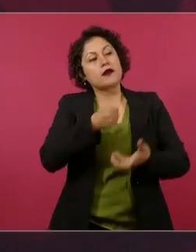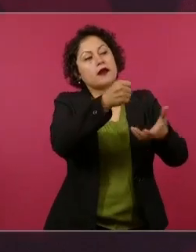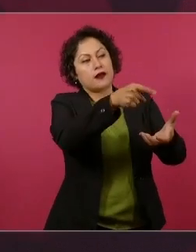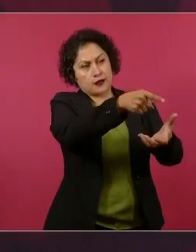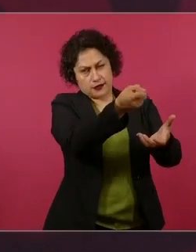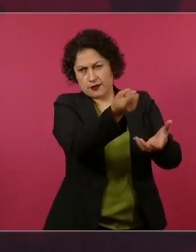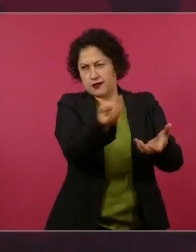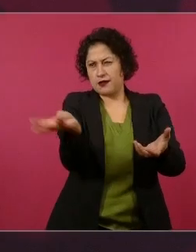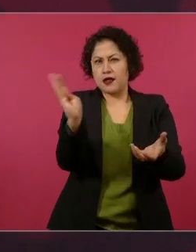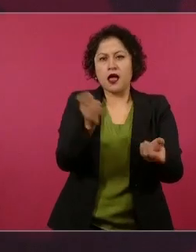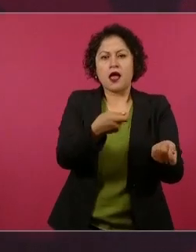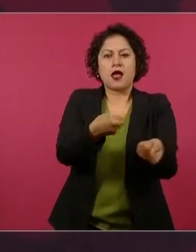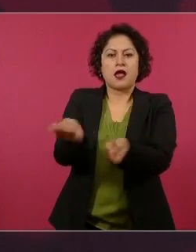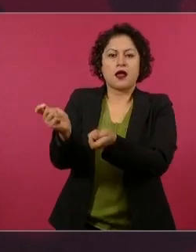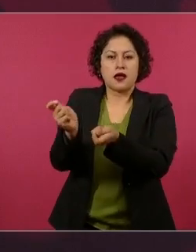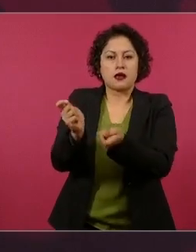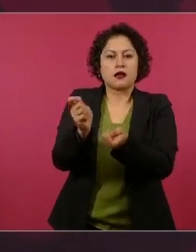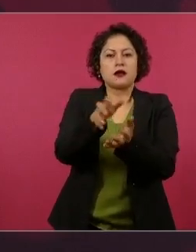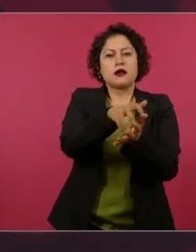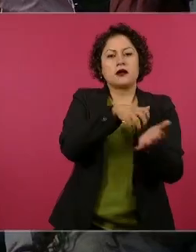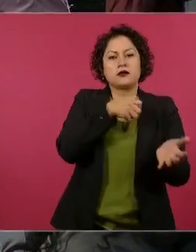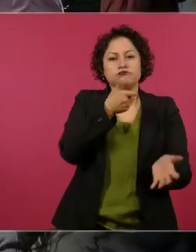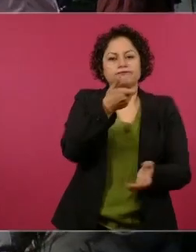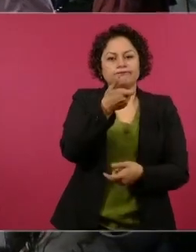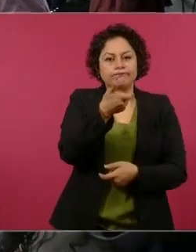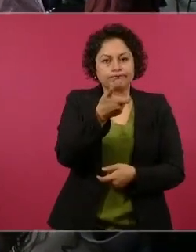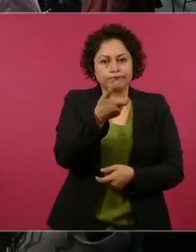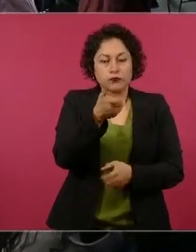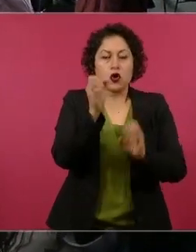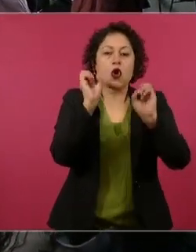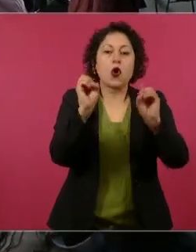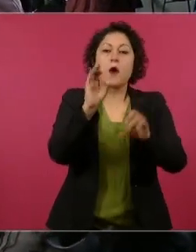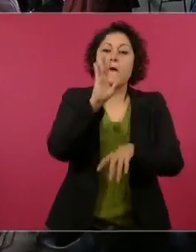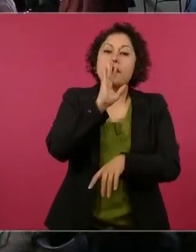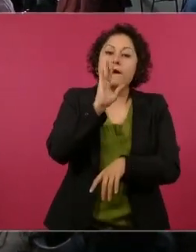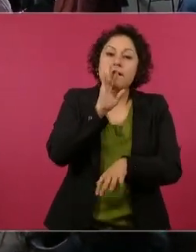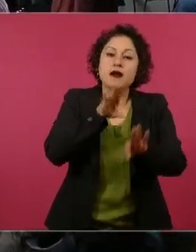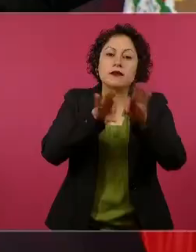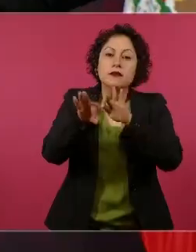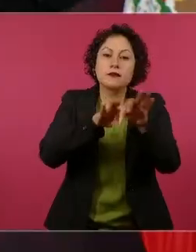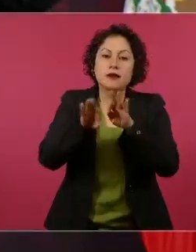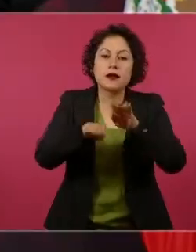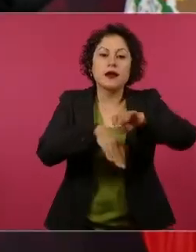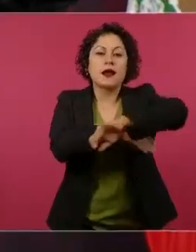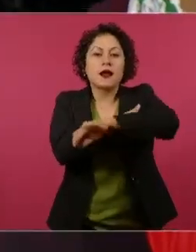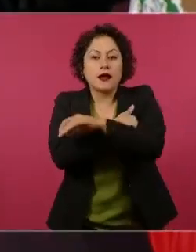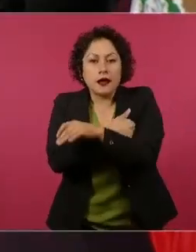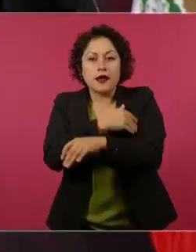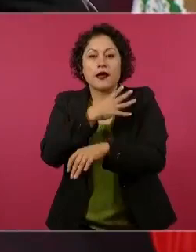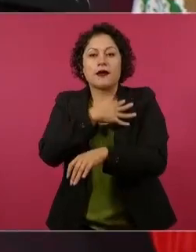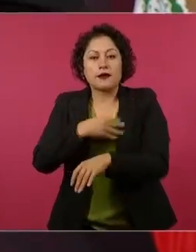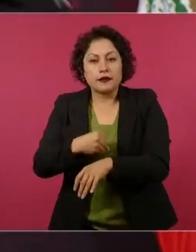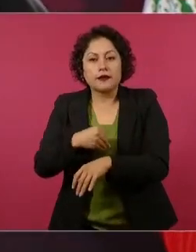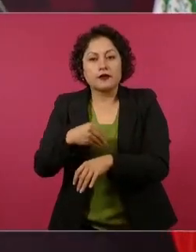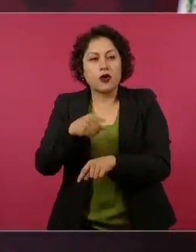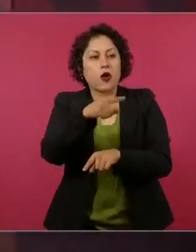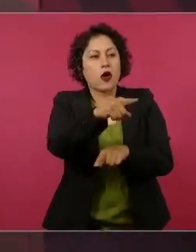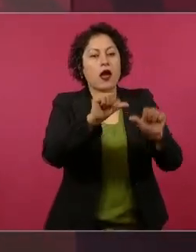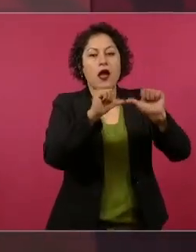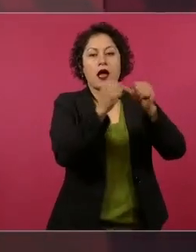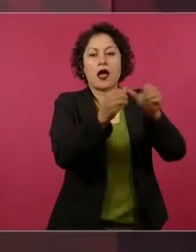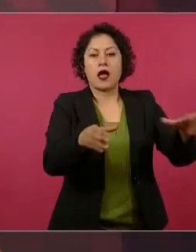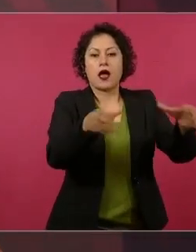estancias infantiles? Estaba lleno de representantes. ¿Y qué se hacía? Se entregaba